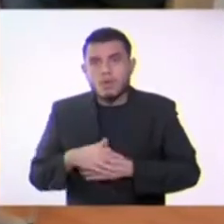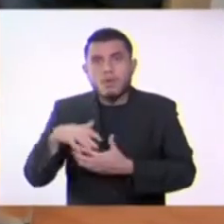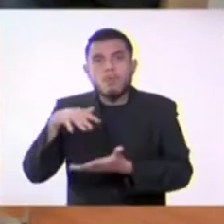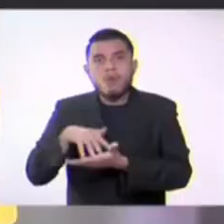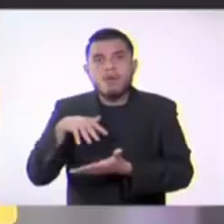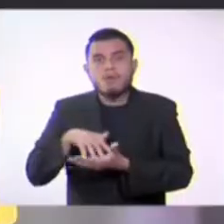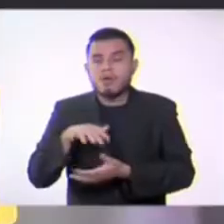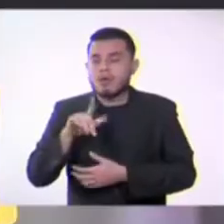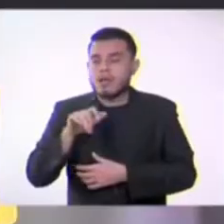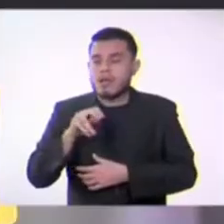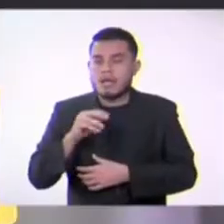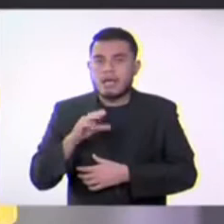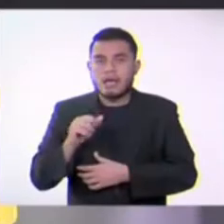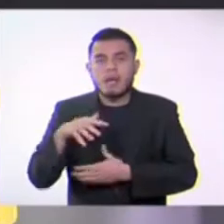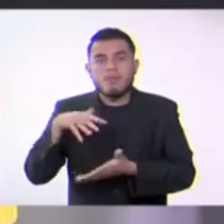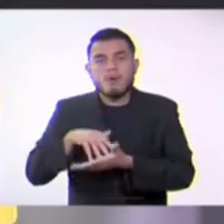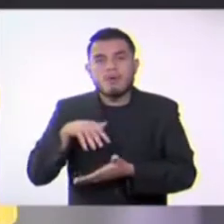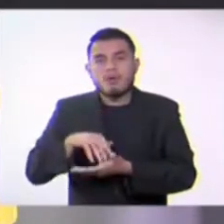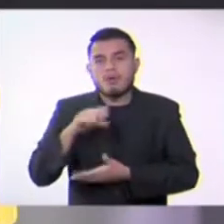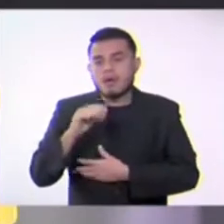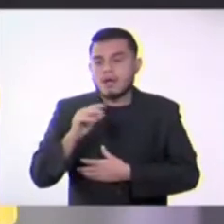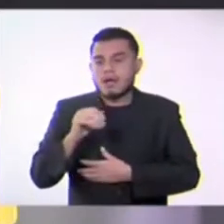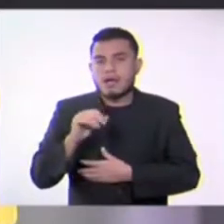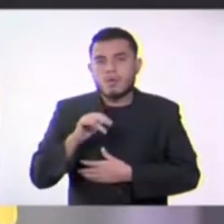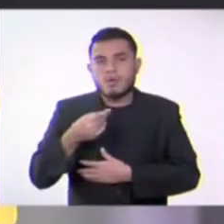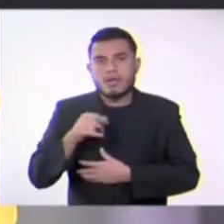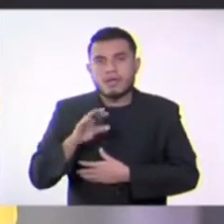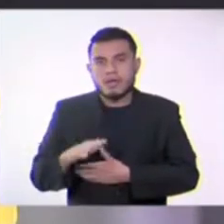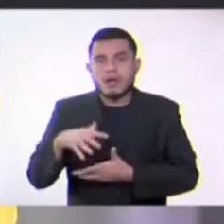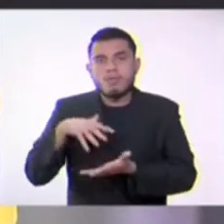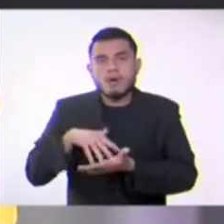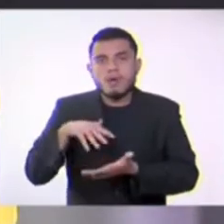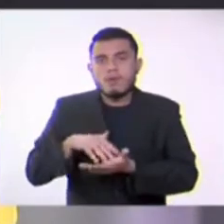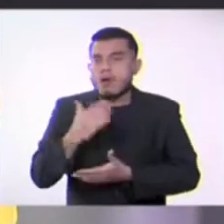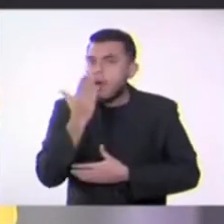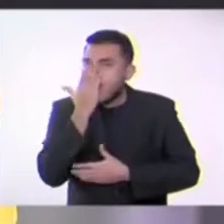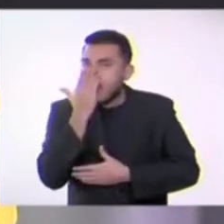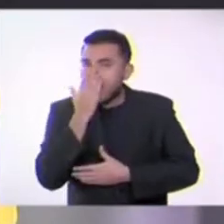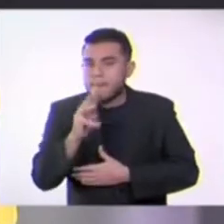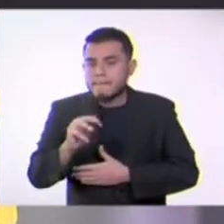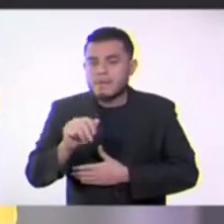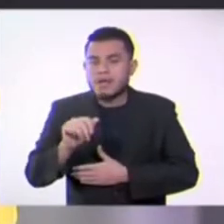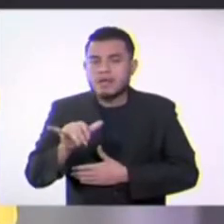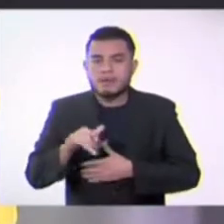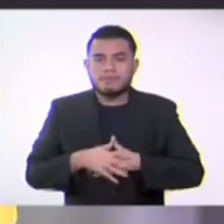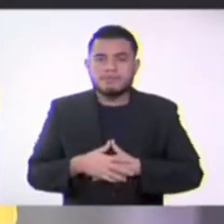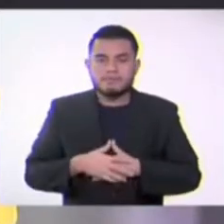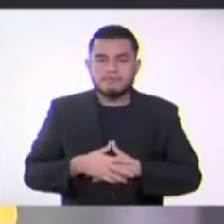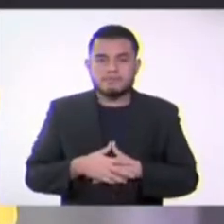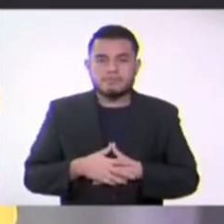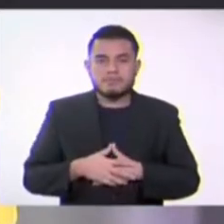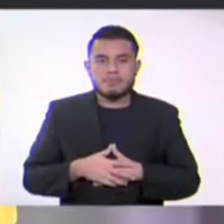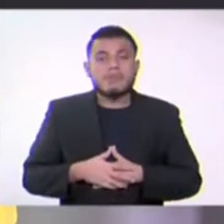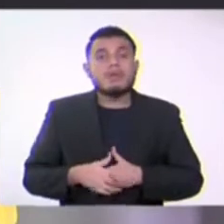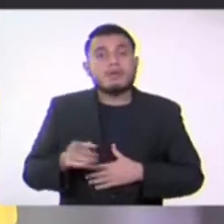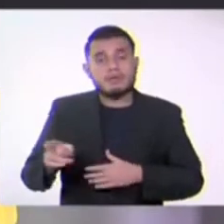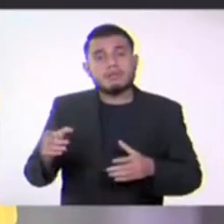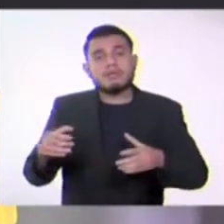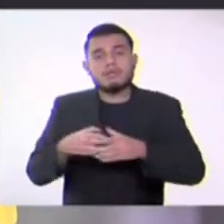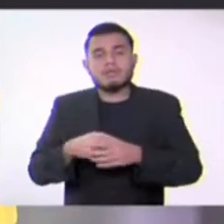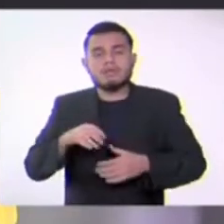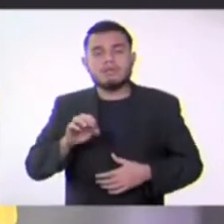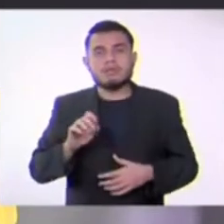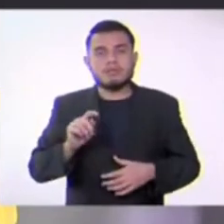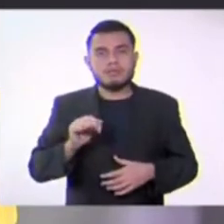lenca, el pueblo cacahuira, el pueblo náhuatl pipil, el pueblo maya. Estas son categorías étnicas precisamente